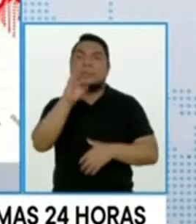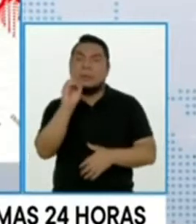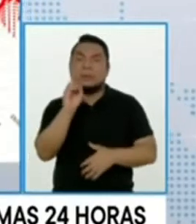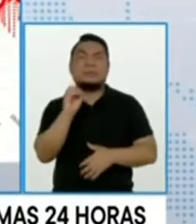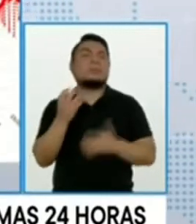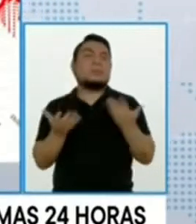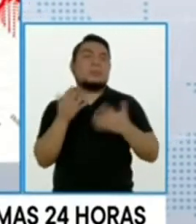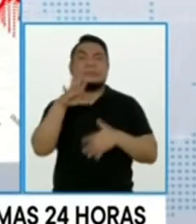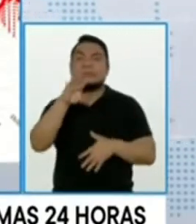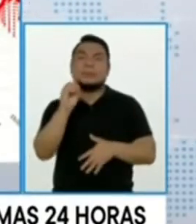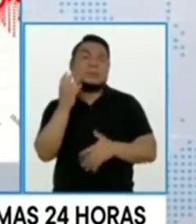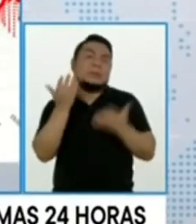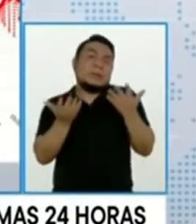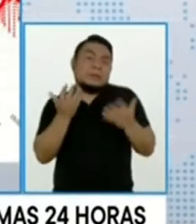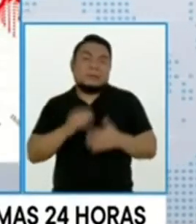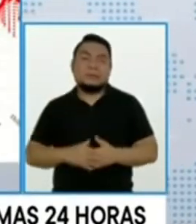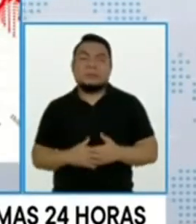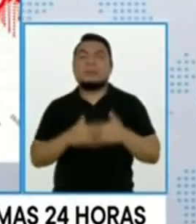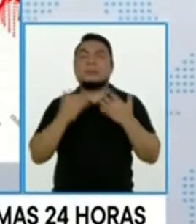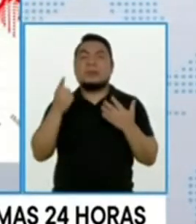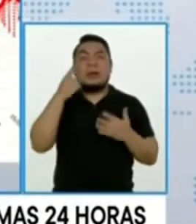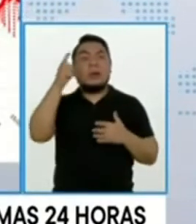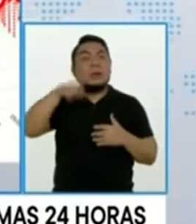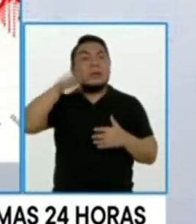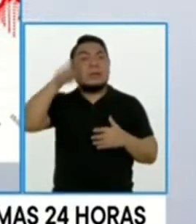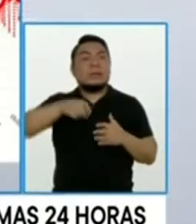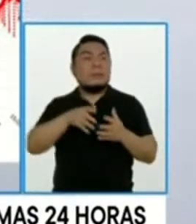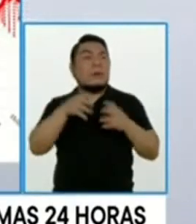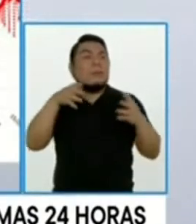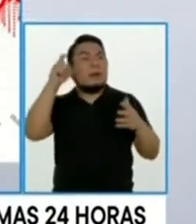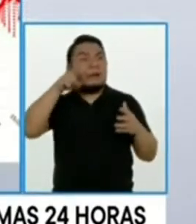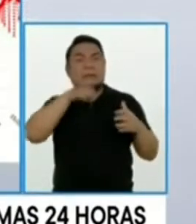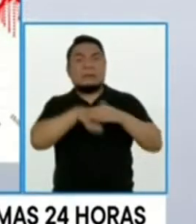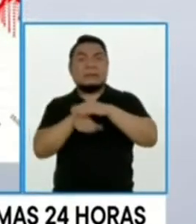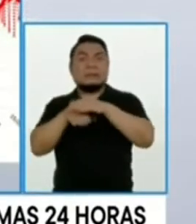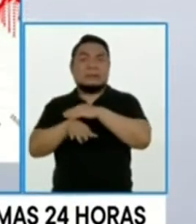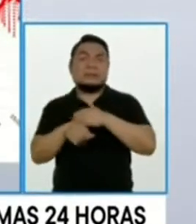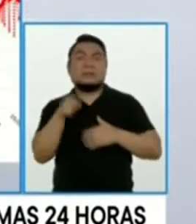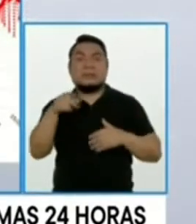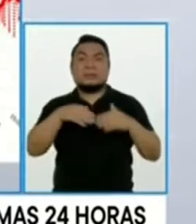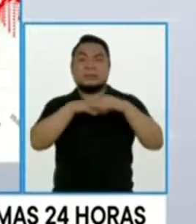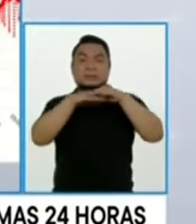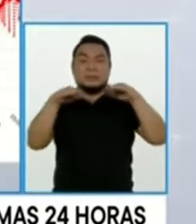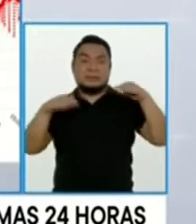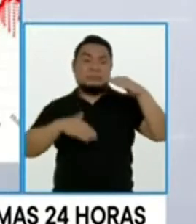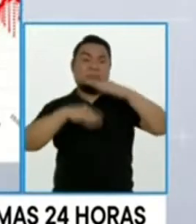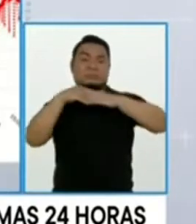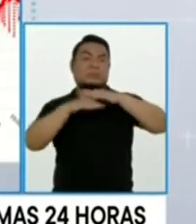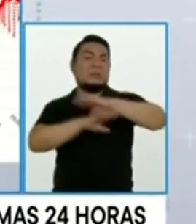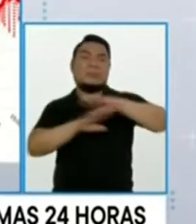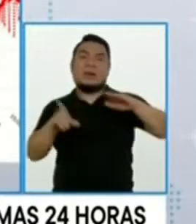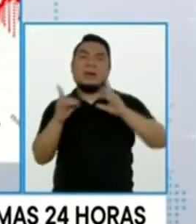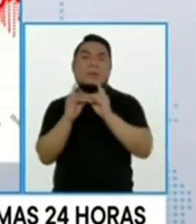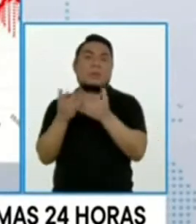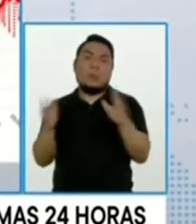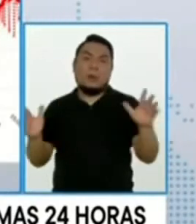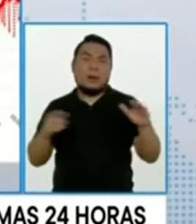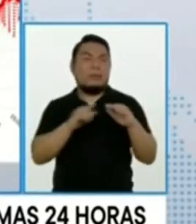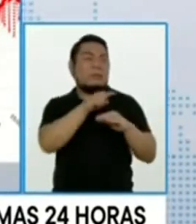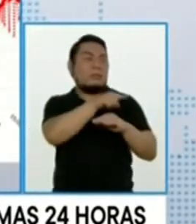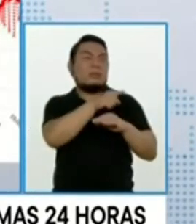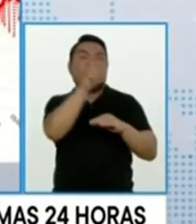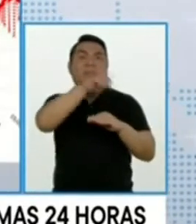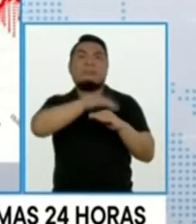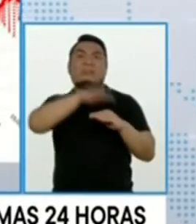quién sabe, tal vez a 50, a medida que la demanda vaya aumentando. Como tenemos un techo, ya la curva no tiene hacia dónde crecer, y eso es lo que estamos viendo en